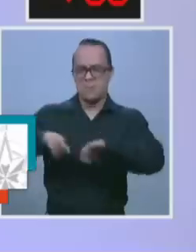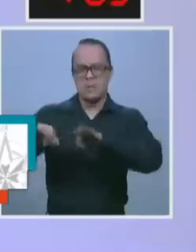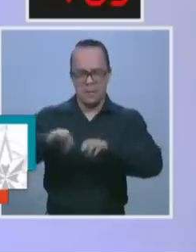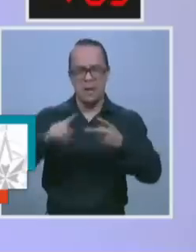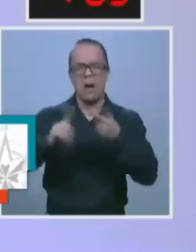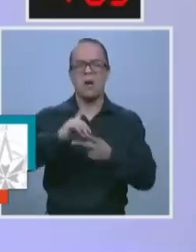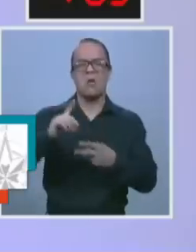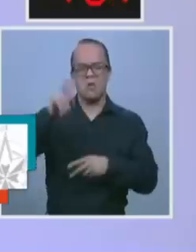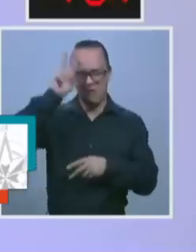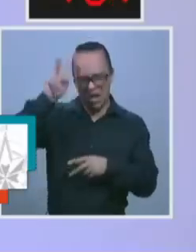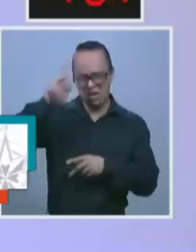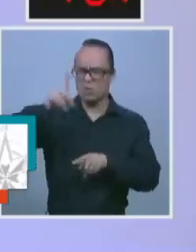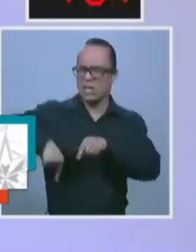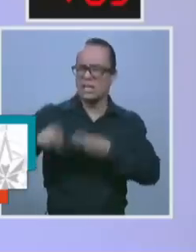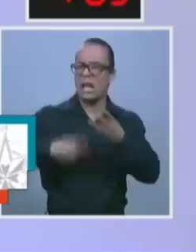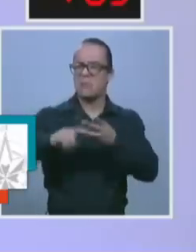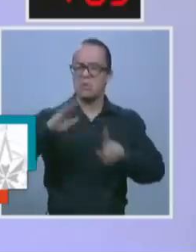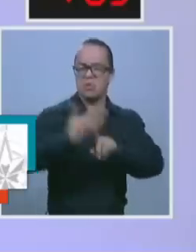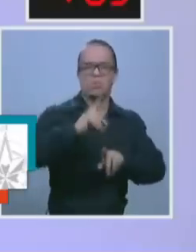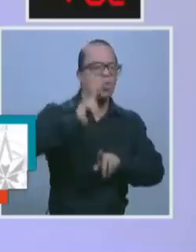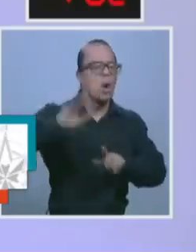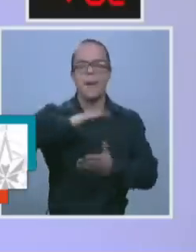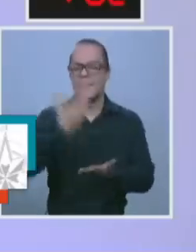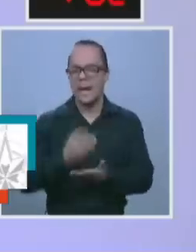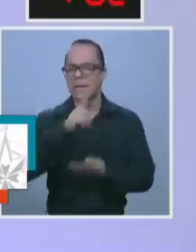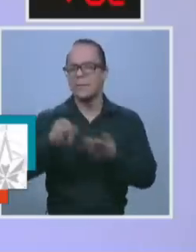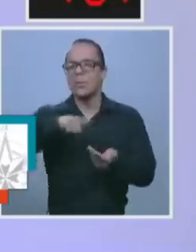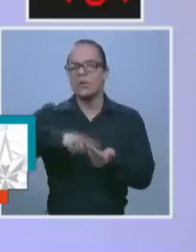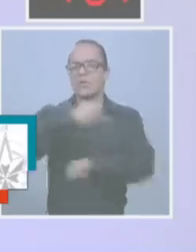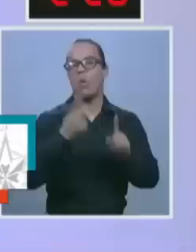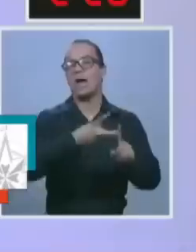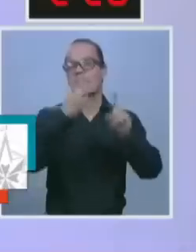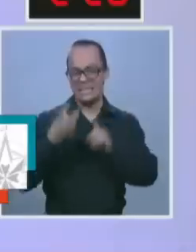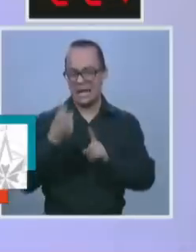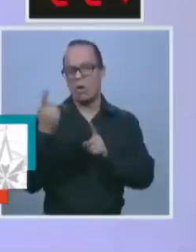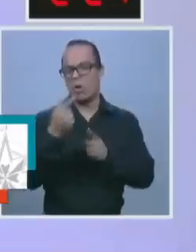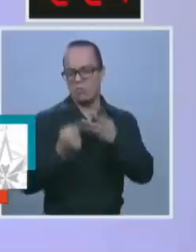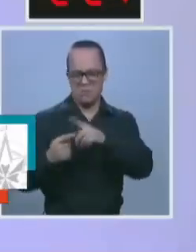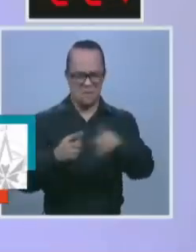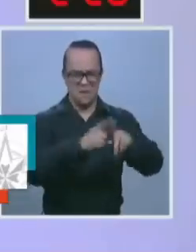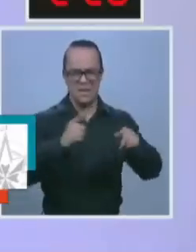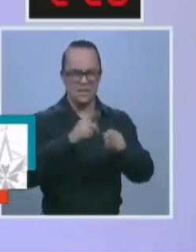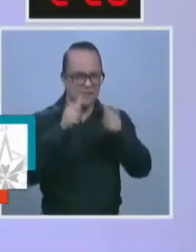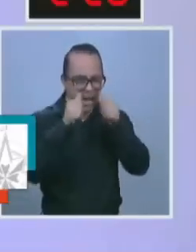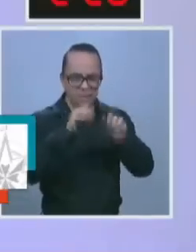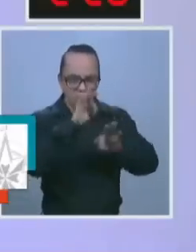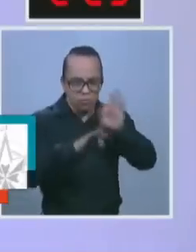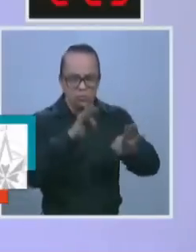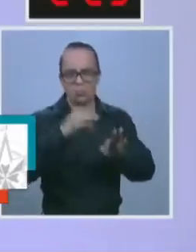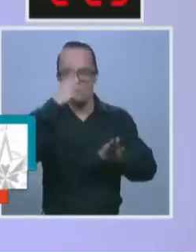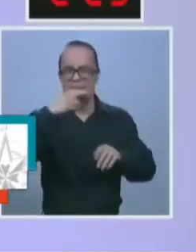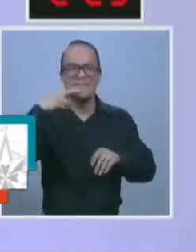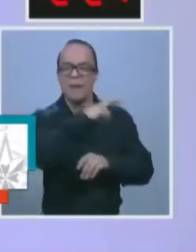las adicciones, las violencias de género e intrafamiliar, así como los feminicidios. Y yo creo que una parte importante es dar